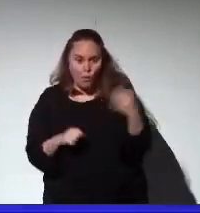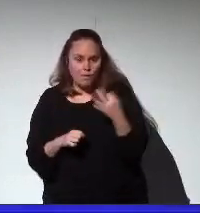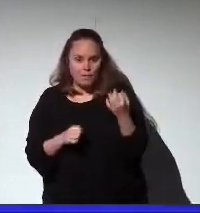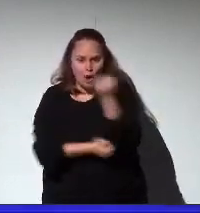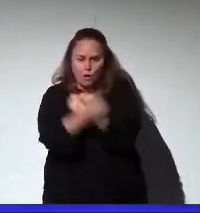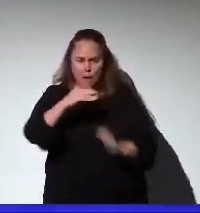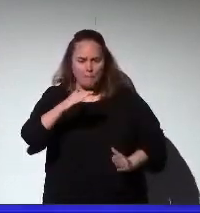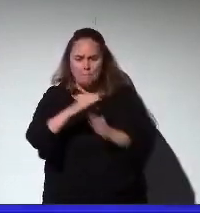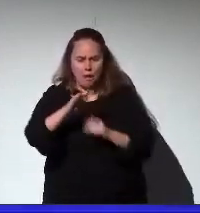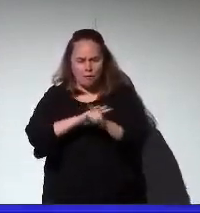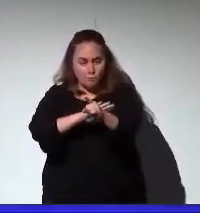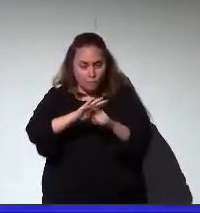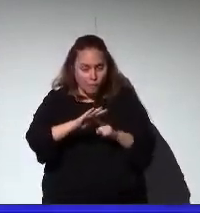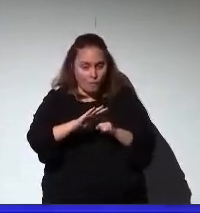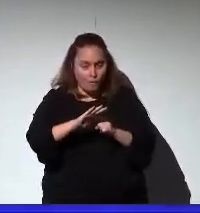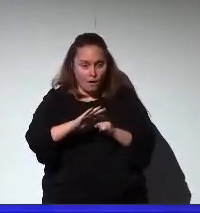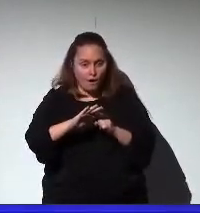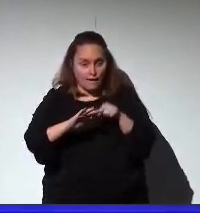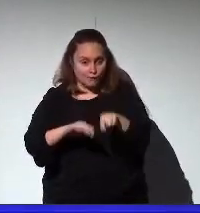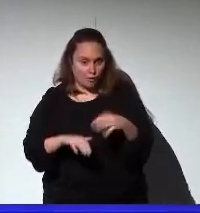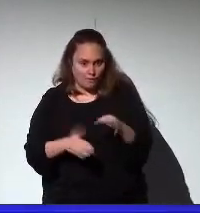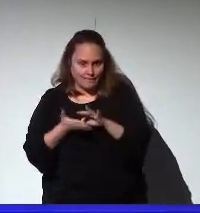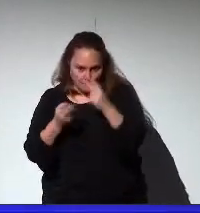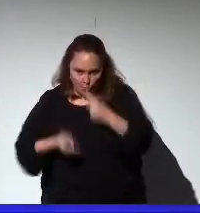podido sostener eso sin servicios públicos?